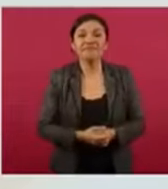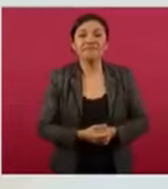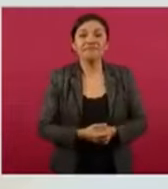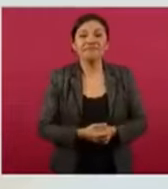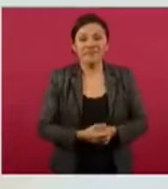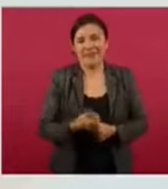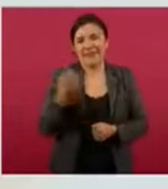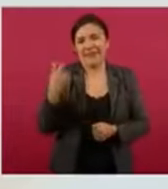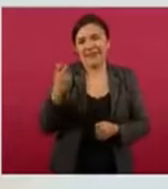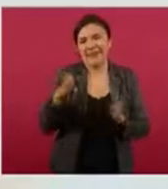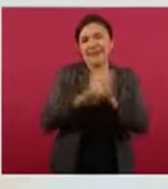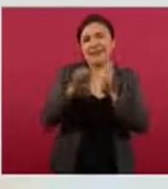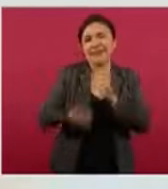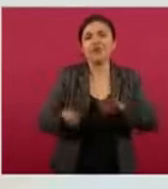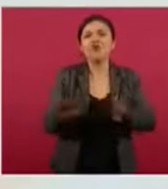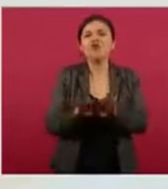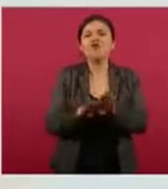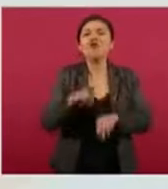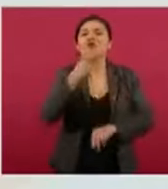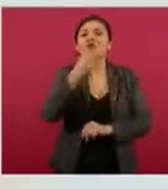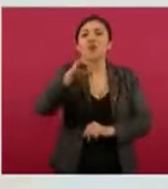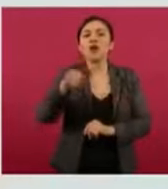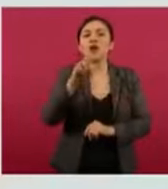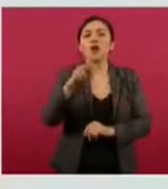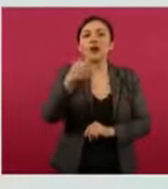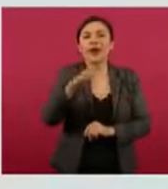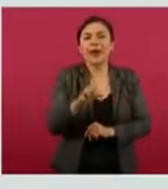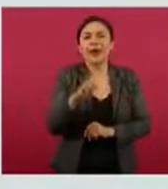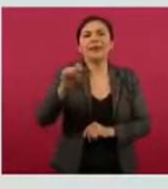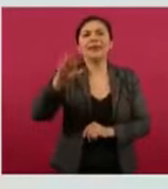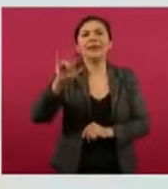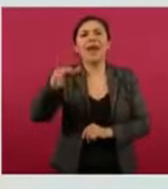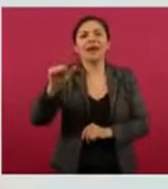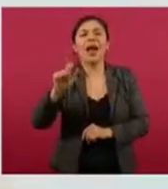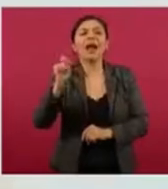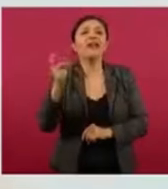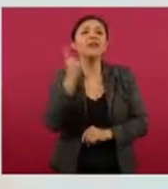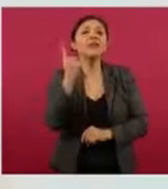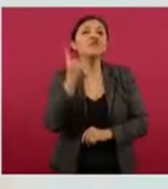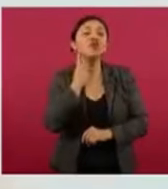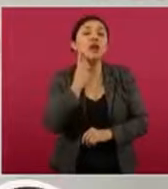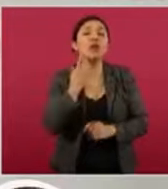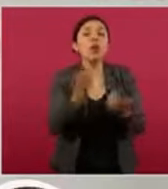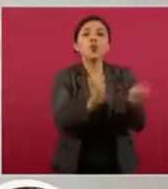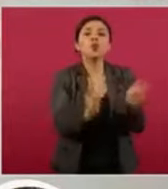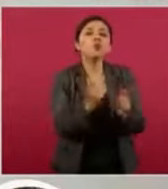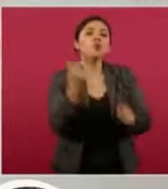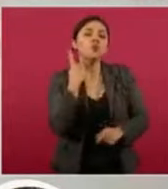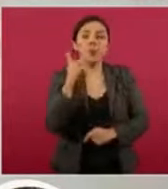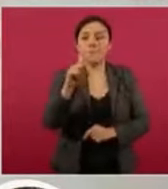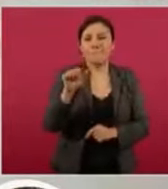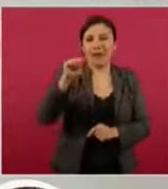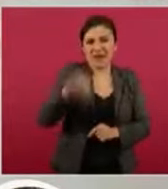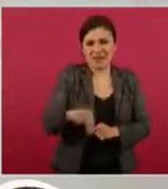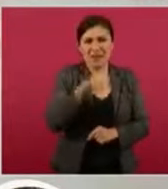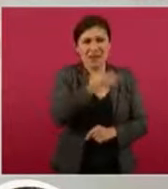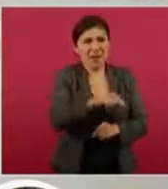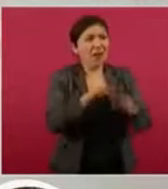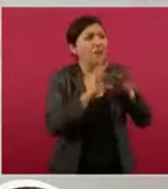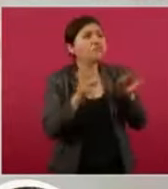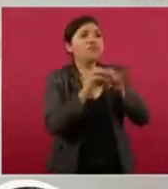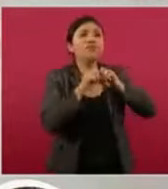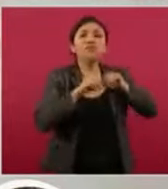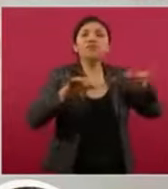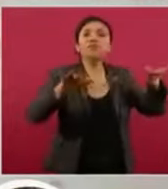Este es el ejemplo de Jorge Triana, diputado federal por el Partido Acción Nacional, quien difundió un